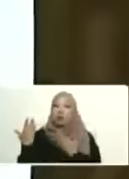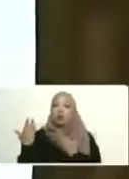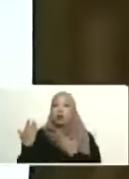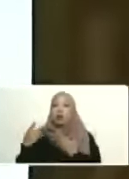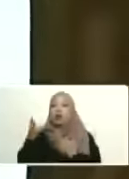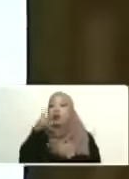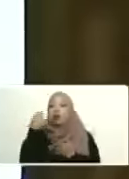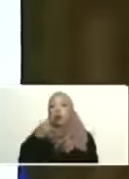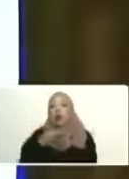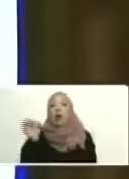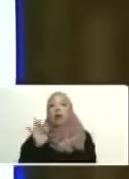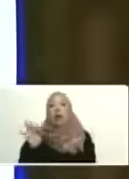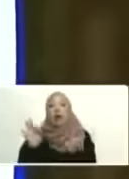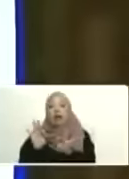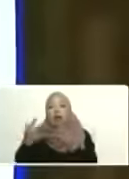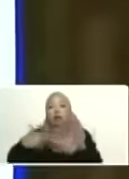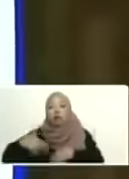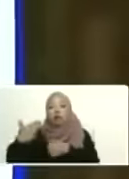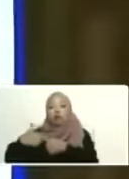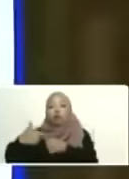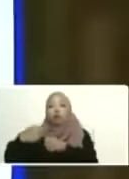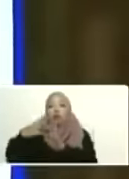un centavo.